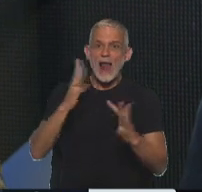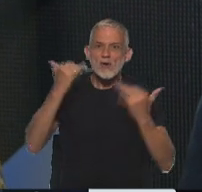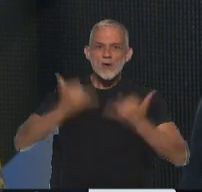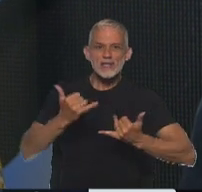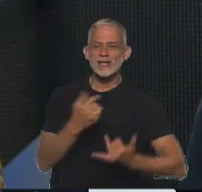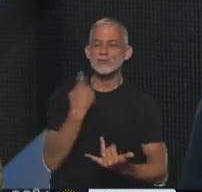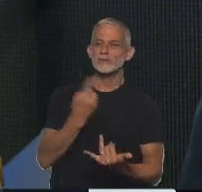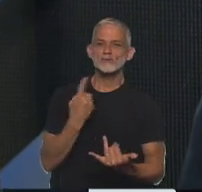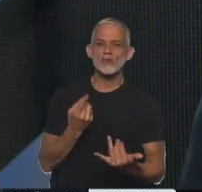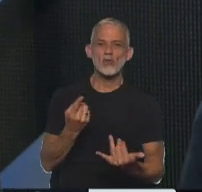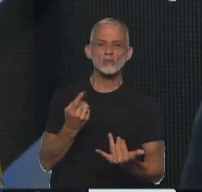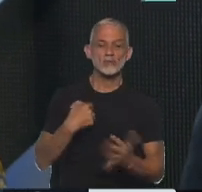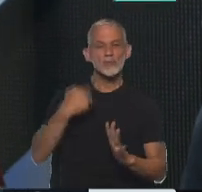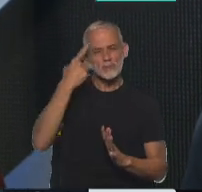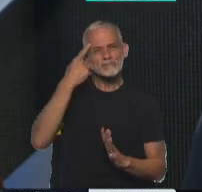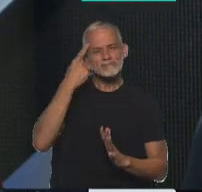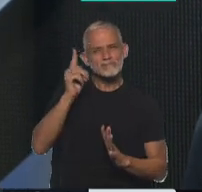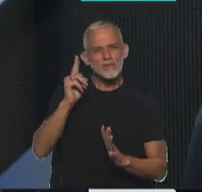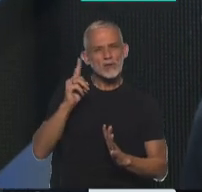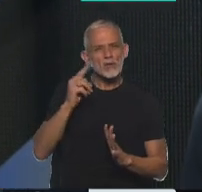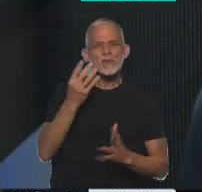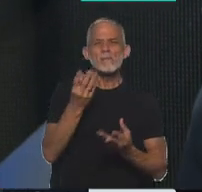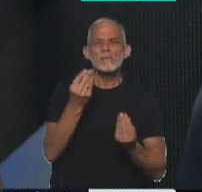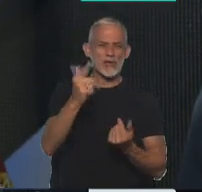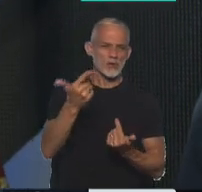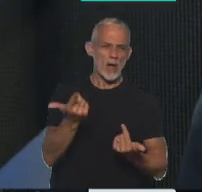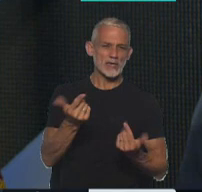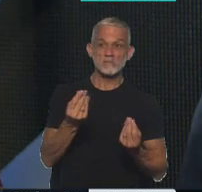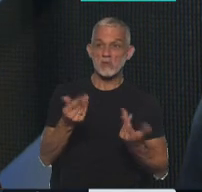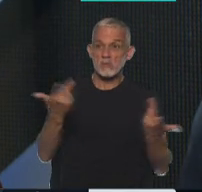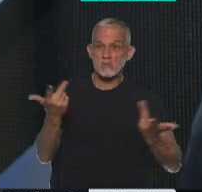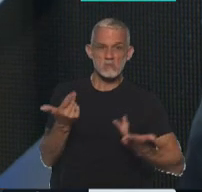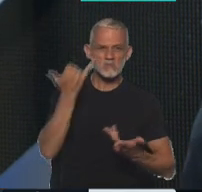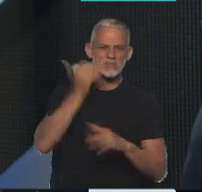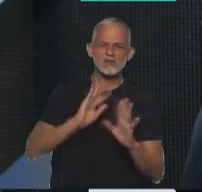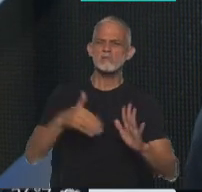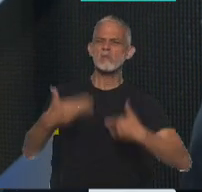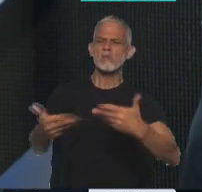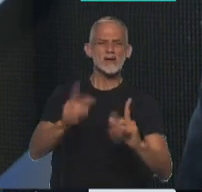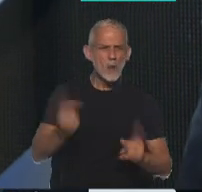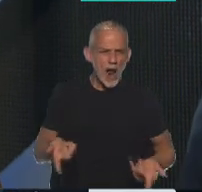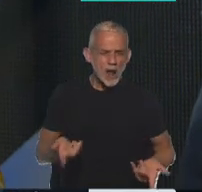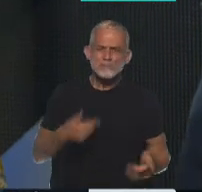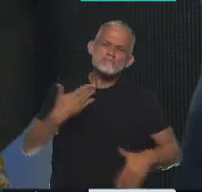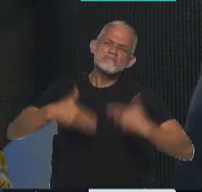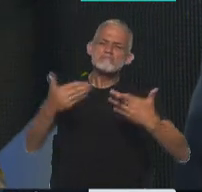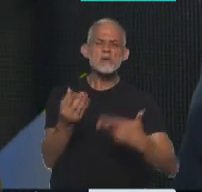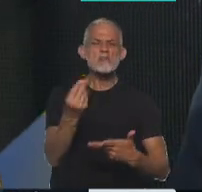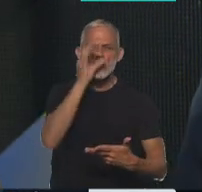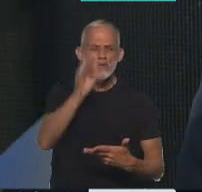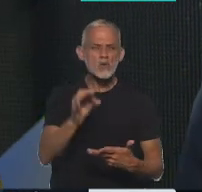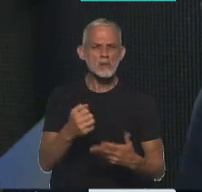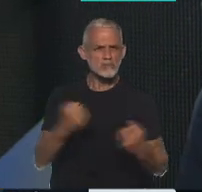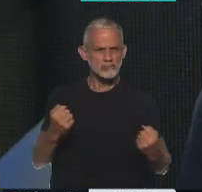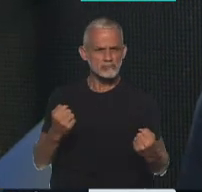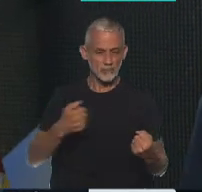que todos, yo creo que una de las cosas es que no vivimos con miedo, es como que somos muy echados para adelante siempre y yo